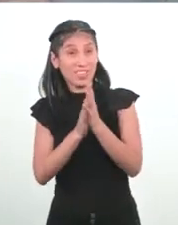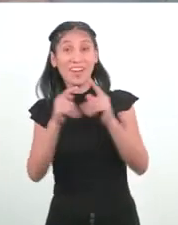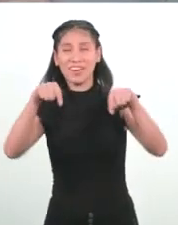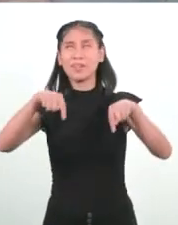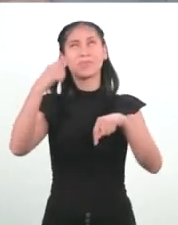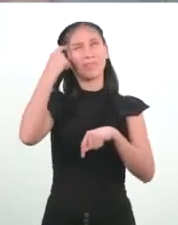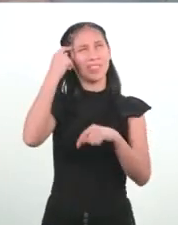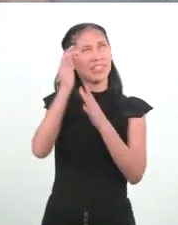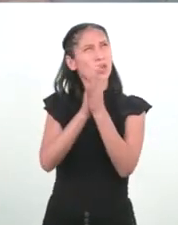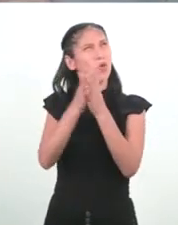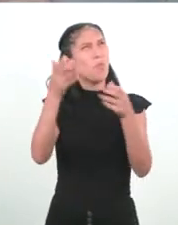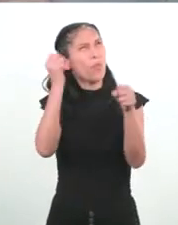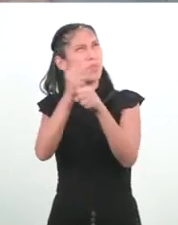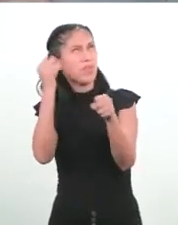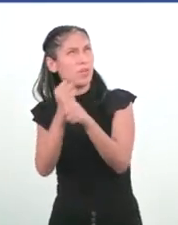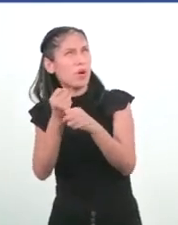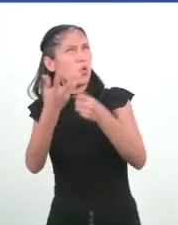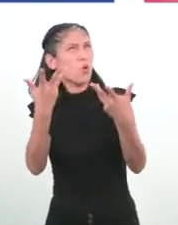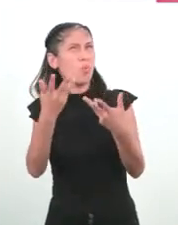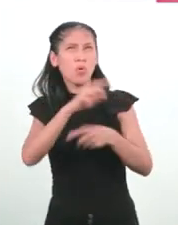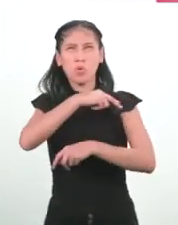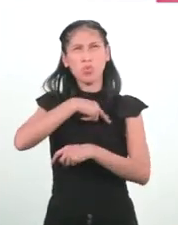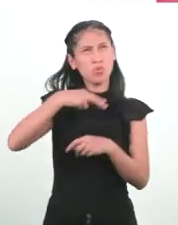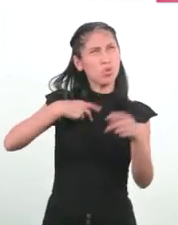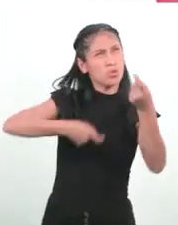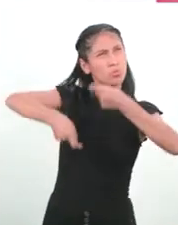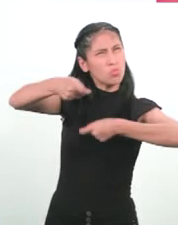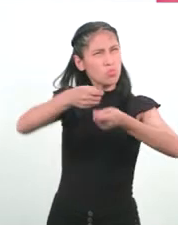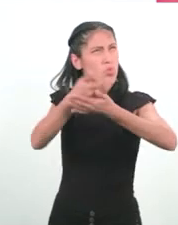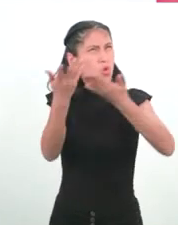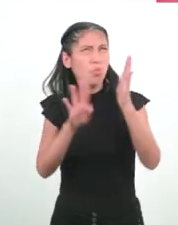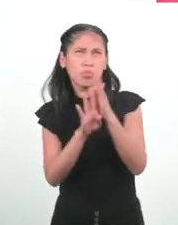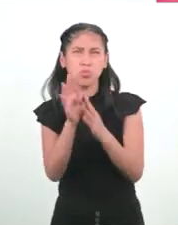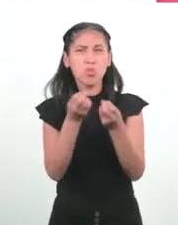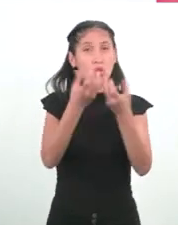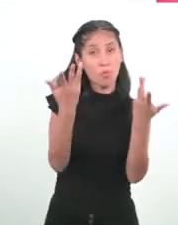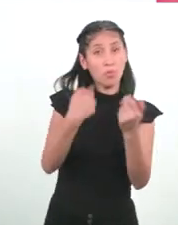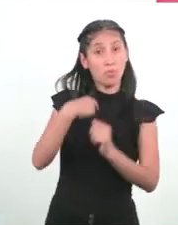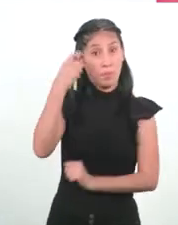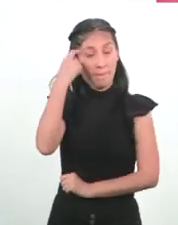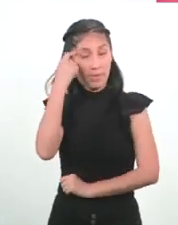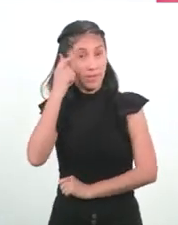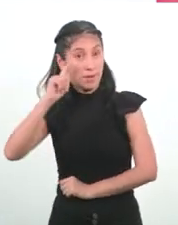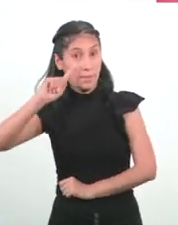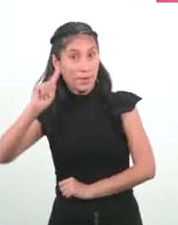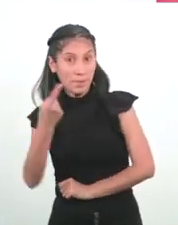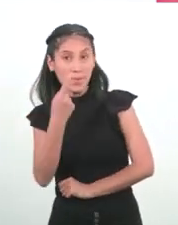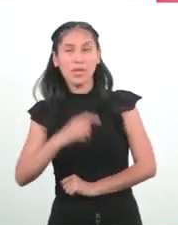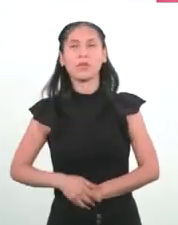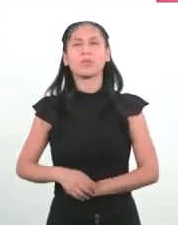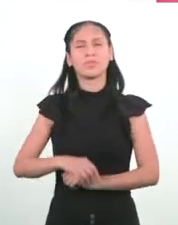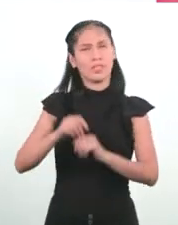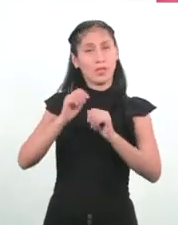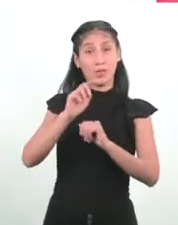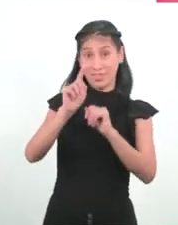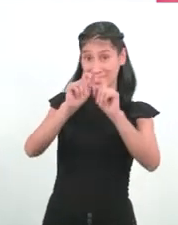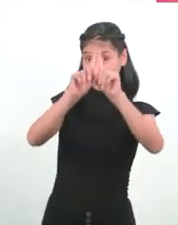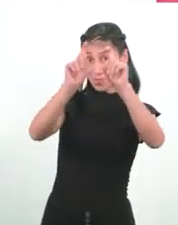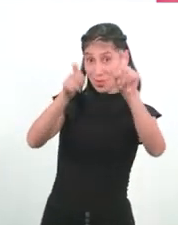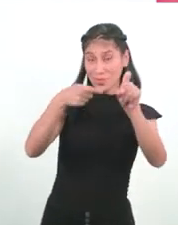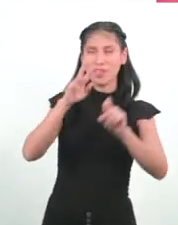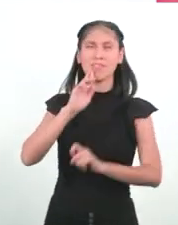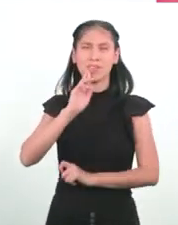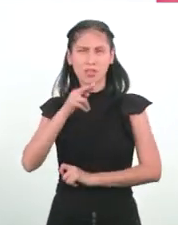trabajo y pensar en cómo mejorar nuestros emprendimientos. Creo que el mejor camino para lograrlo es tratando de responder a las siguientes preguntas.